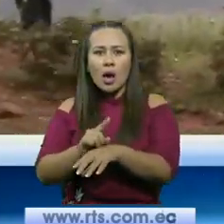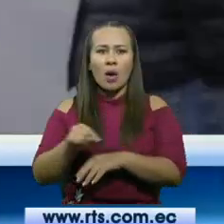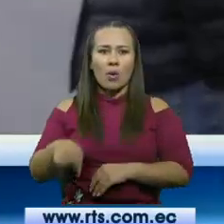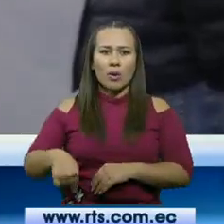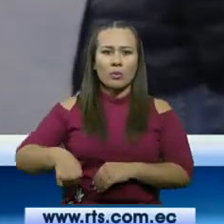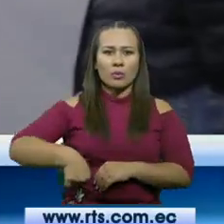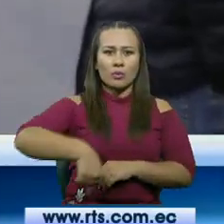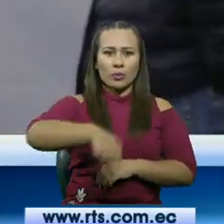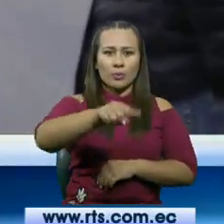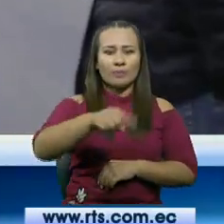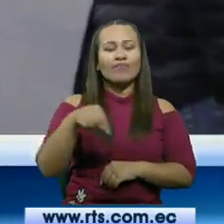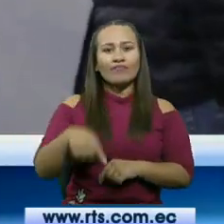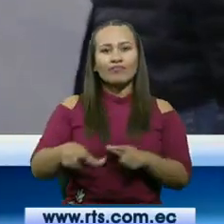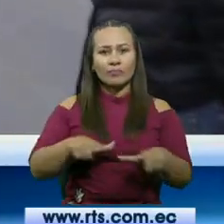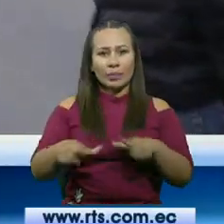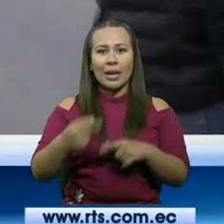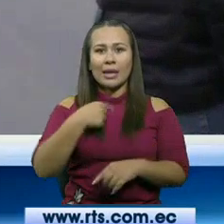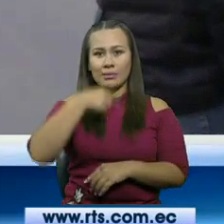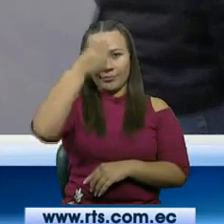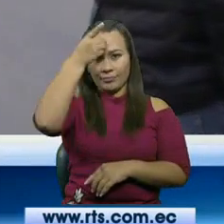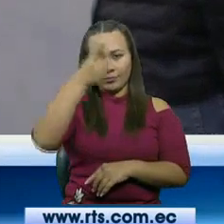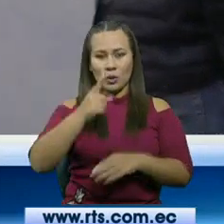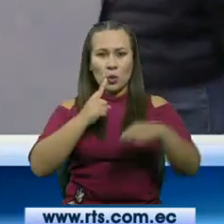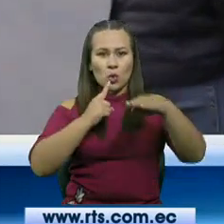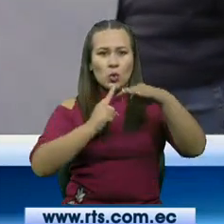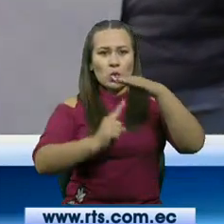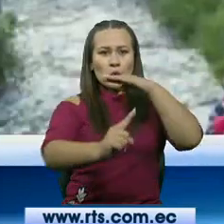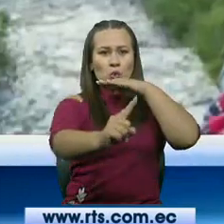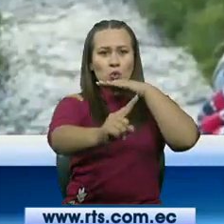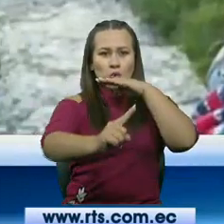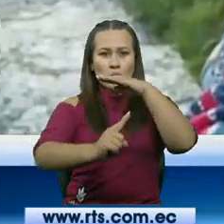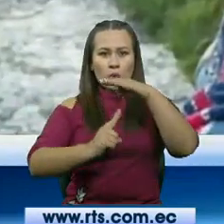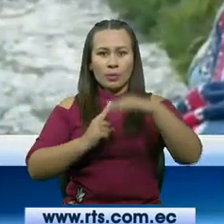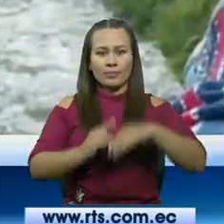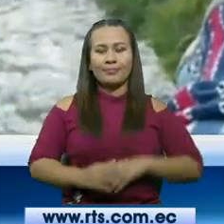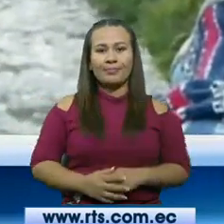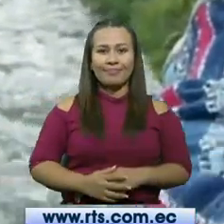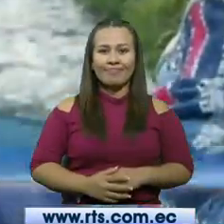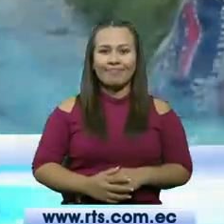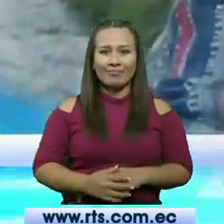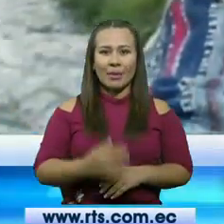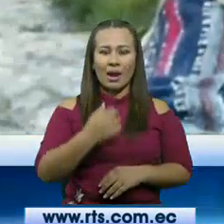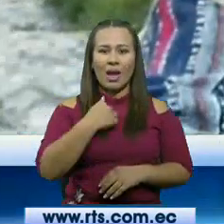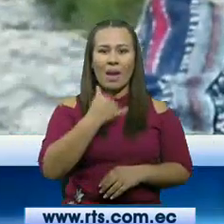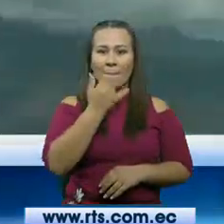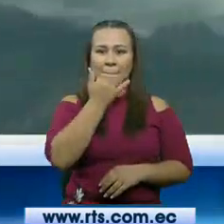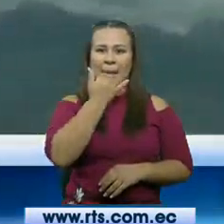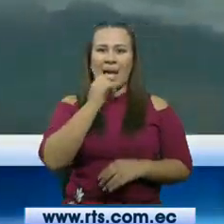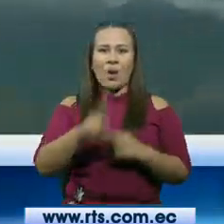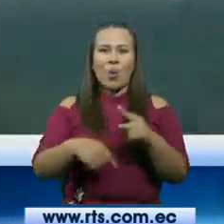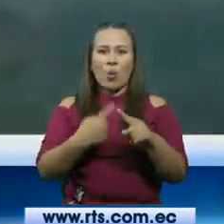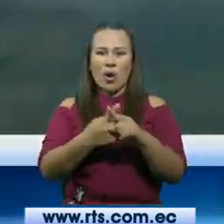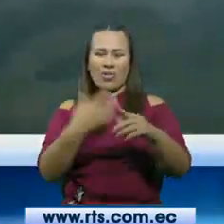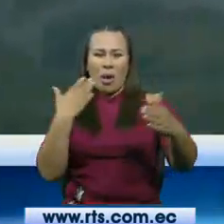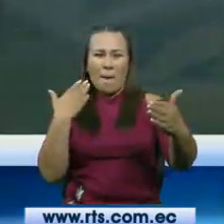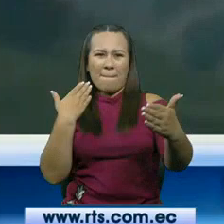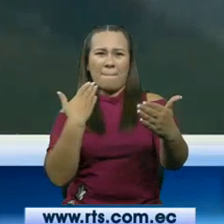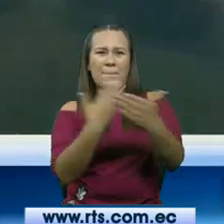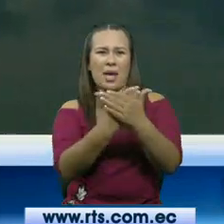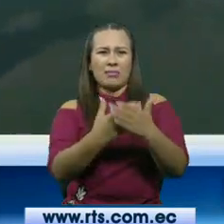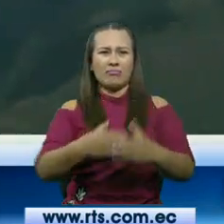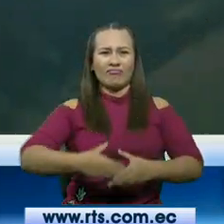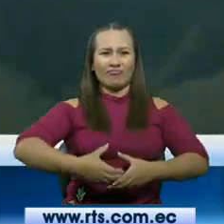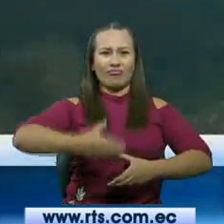imperial. Ahí decidió practicar el deporte extremo. Un mal cálculo la habría hecho impactar contra la base de la